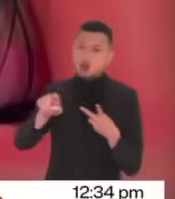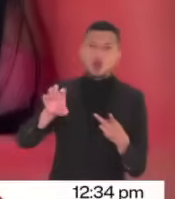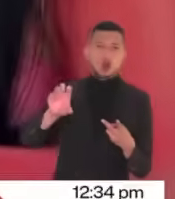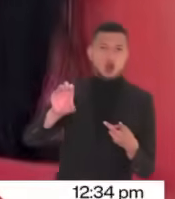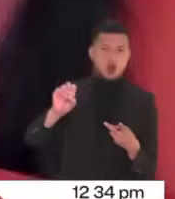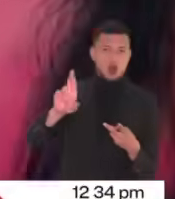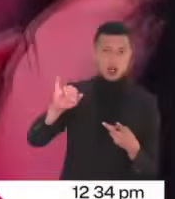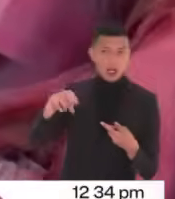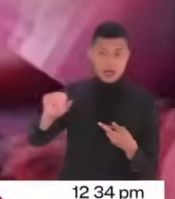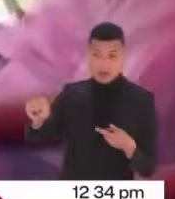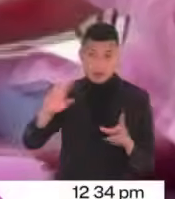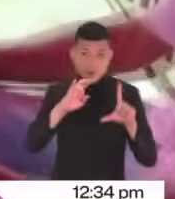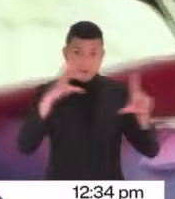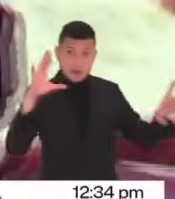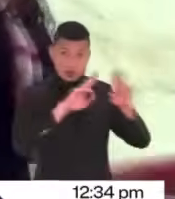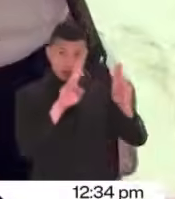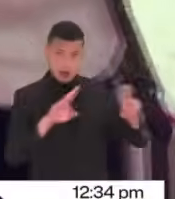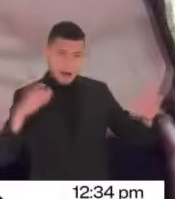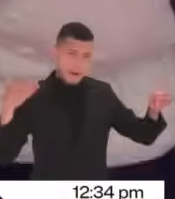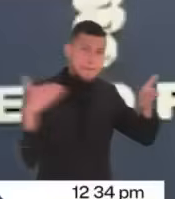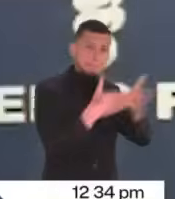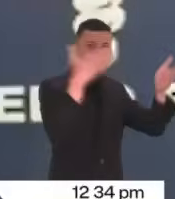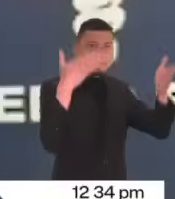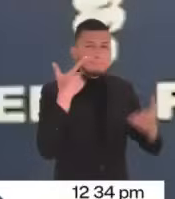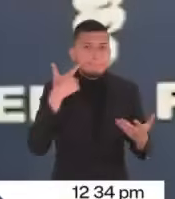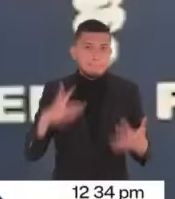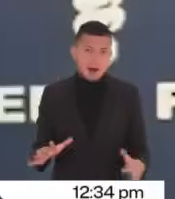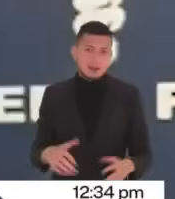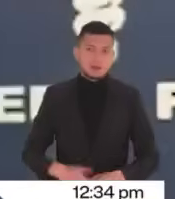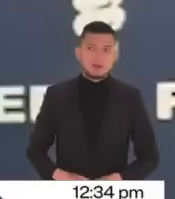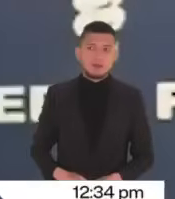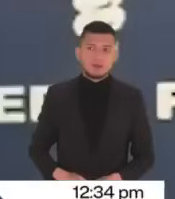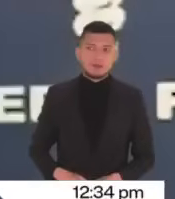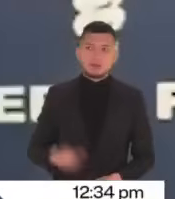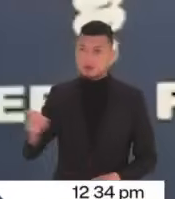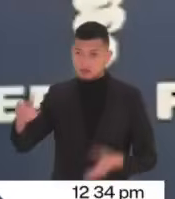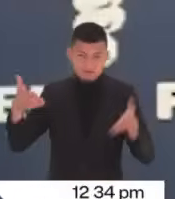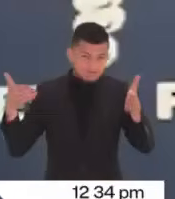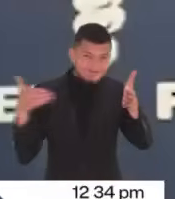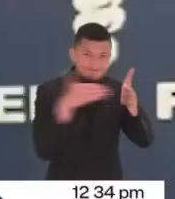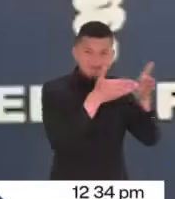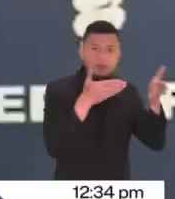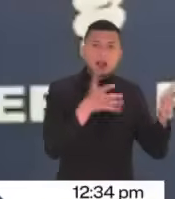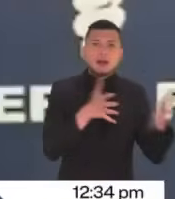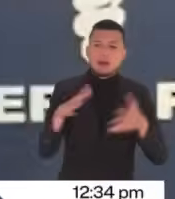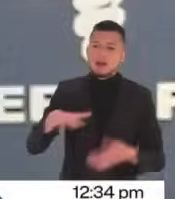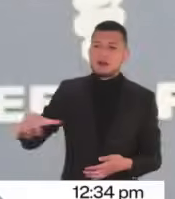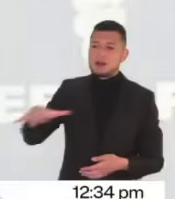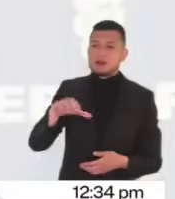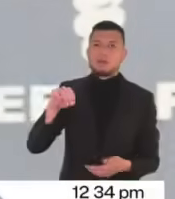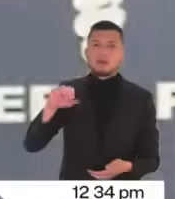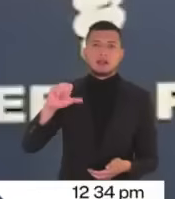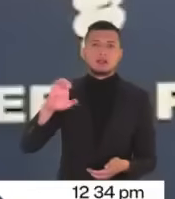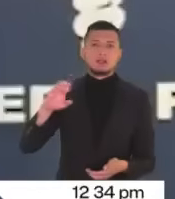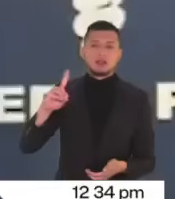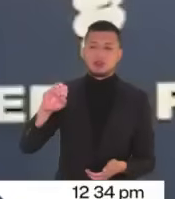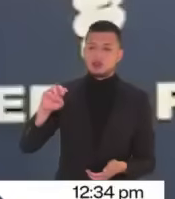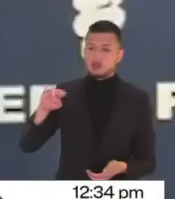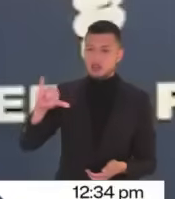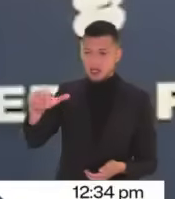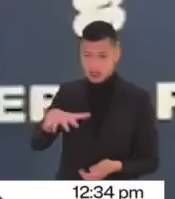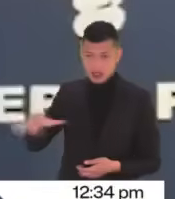ataque informático durante el conteo de votos. El ataque habría sido realizado desde Macedonia del Norte y